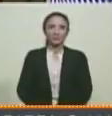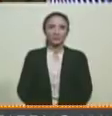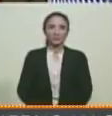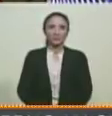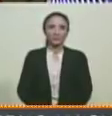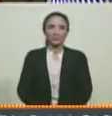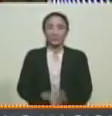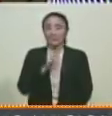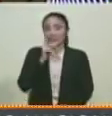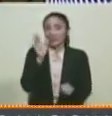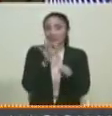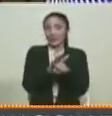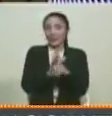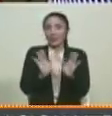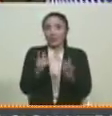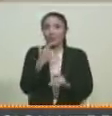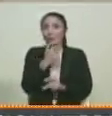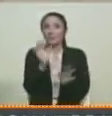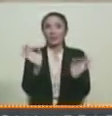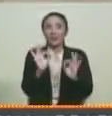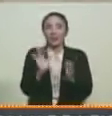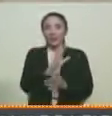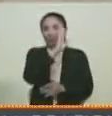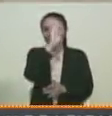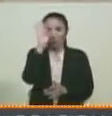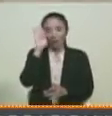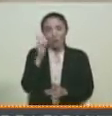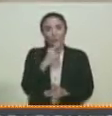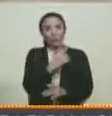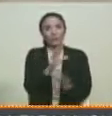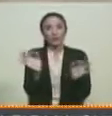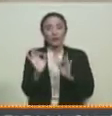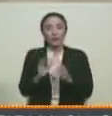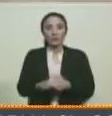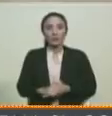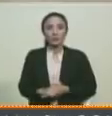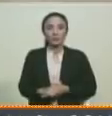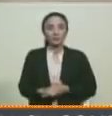Una tumba para los secretos. ¿Ah?